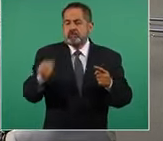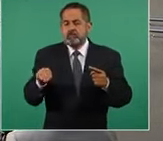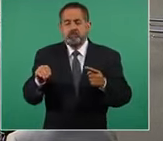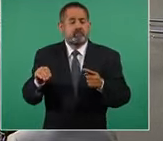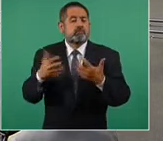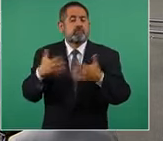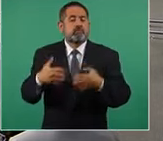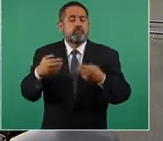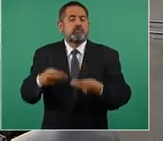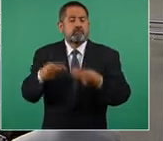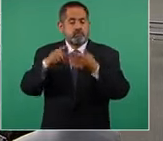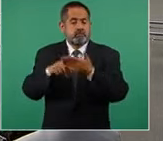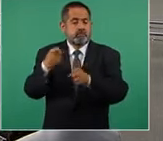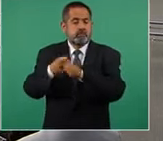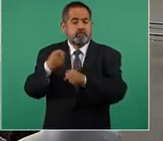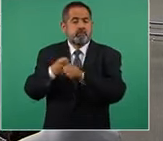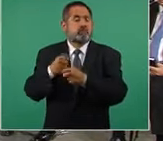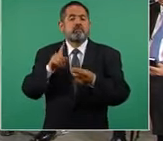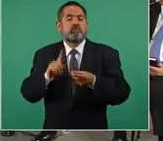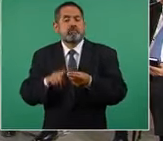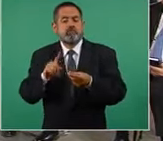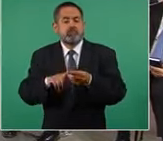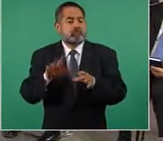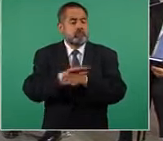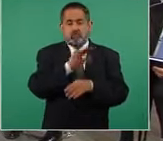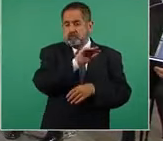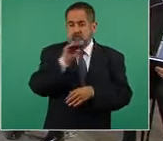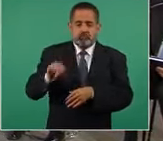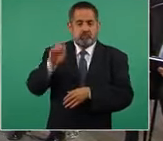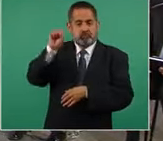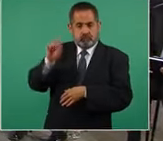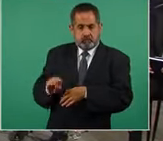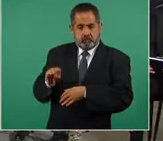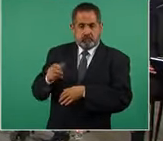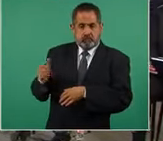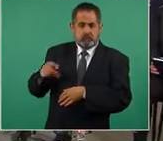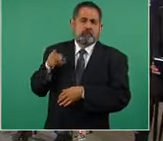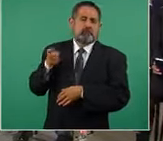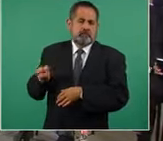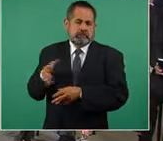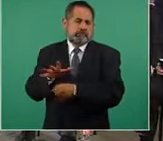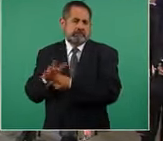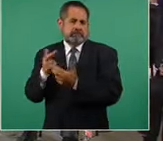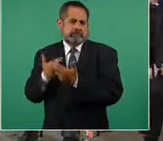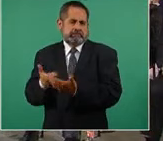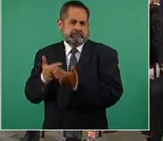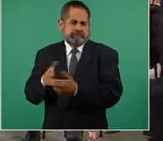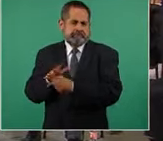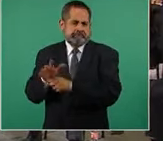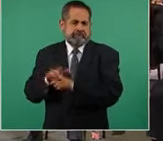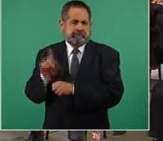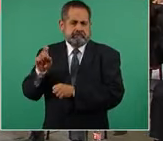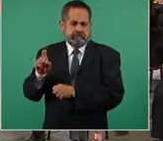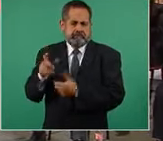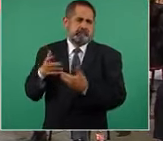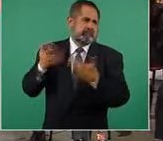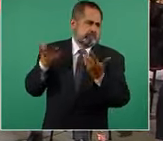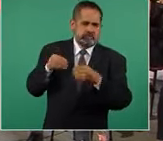una fábrica de cerveza, pero en el sureste, donde hay bastante agua.